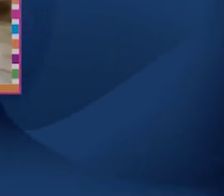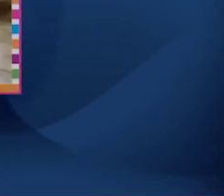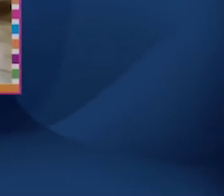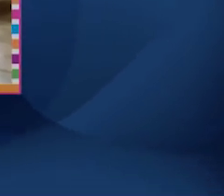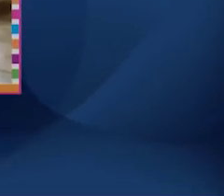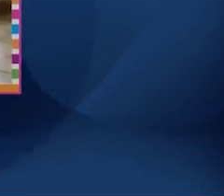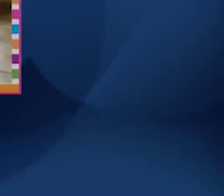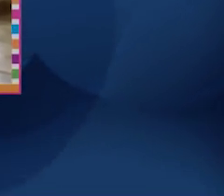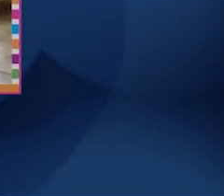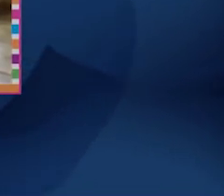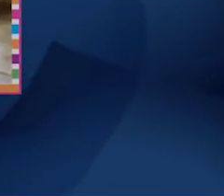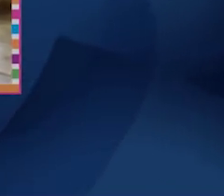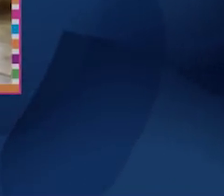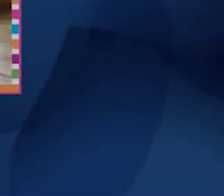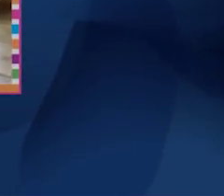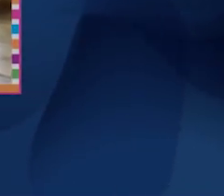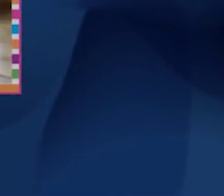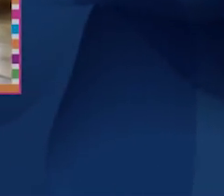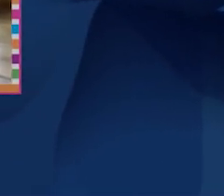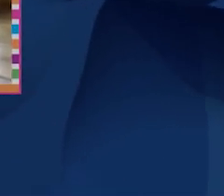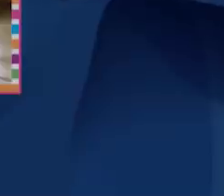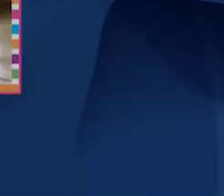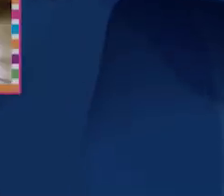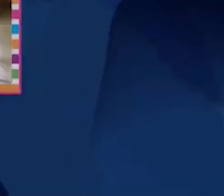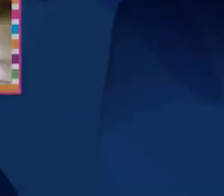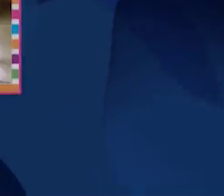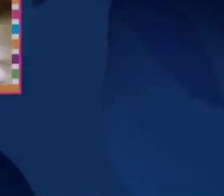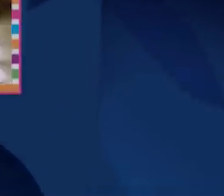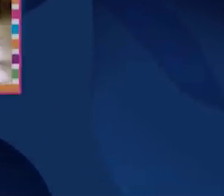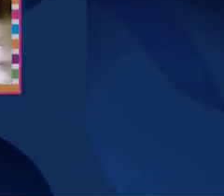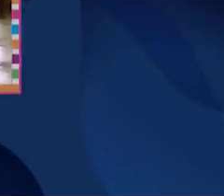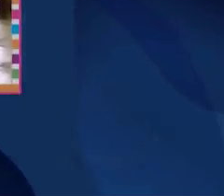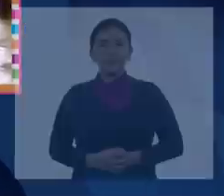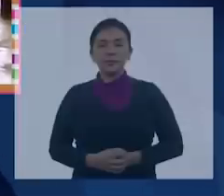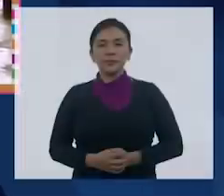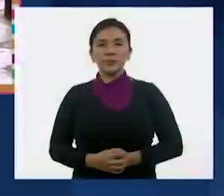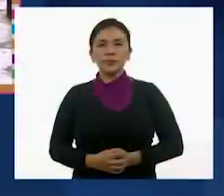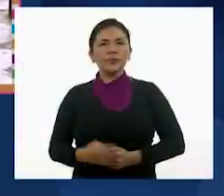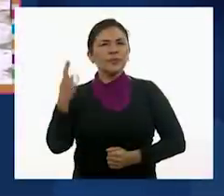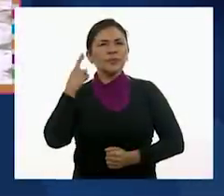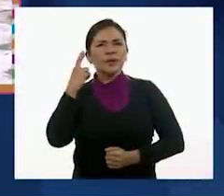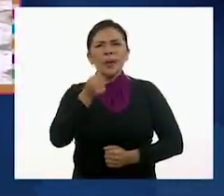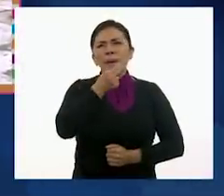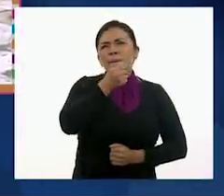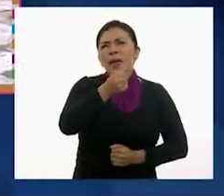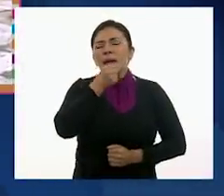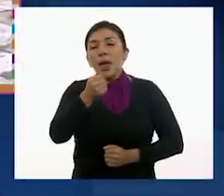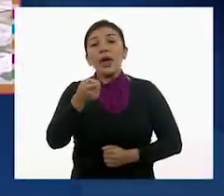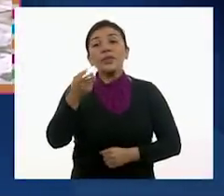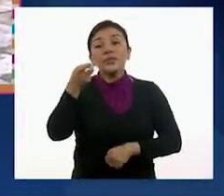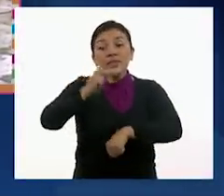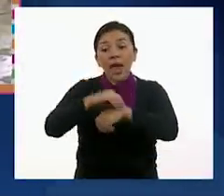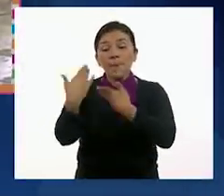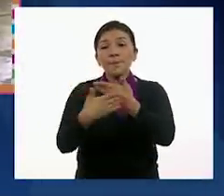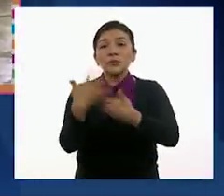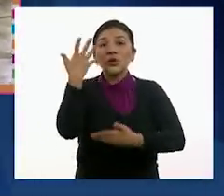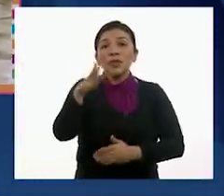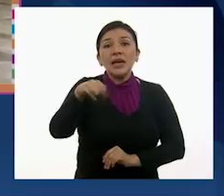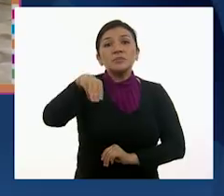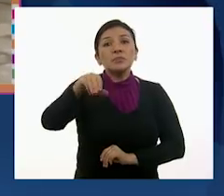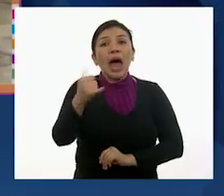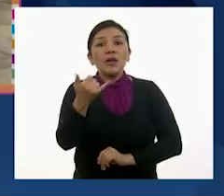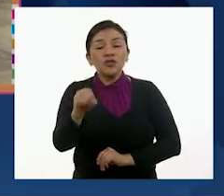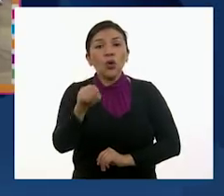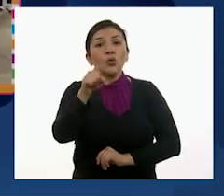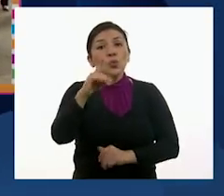Para este 10 de mayo. Para este 10 de mayo no se le olvide comprar el regalo especial para su madre. Para la madre que